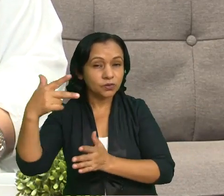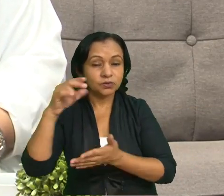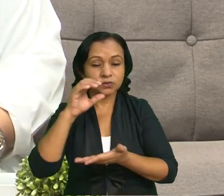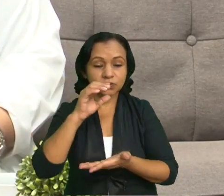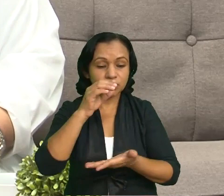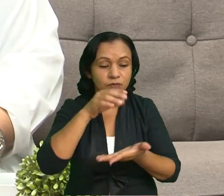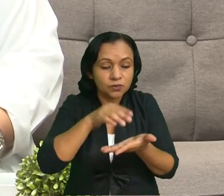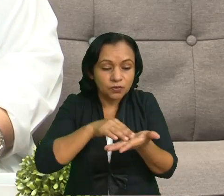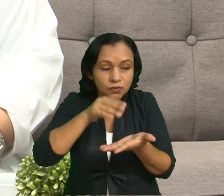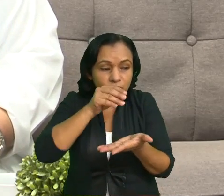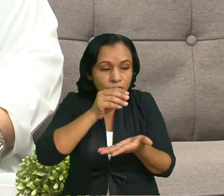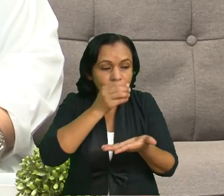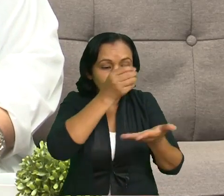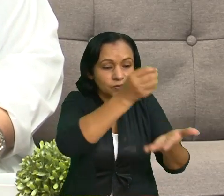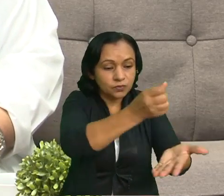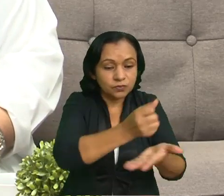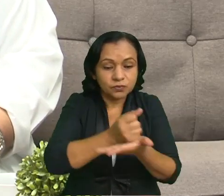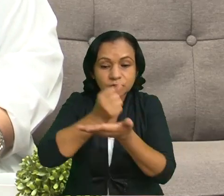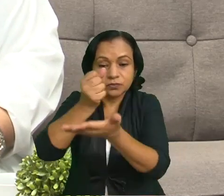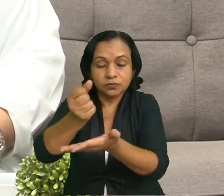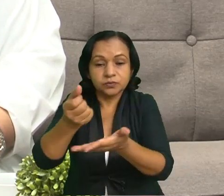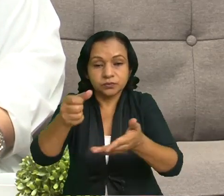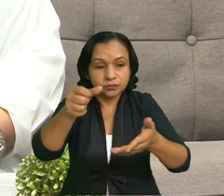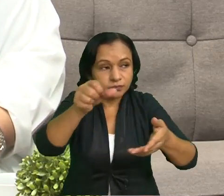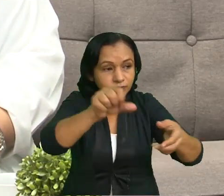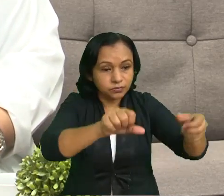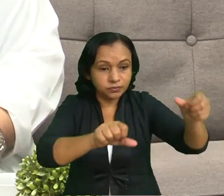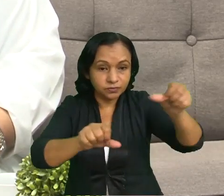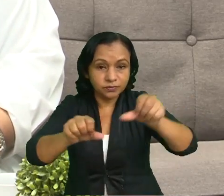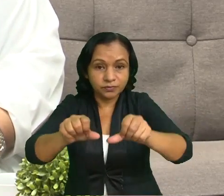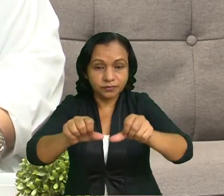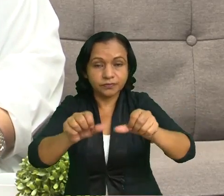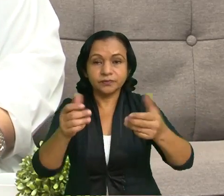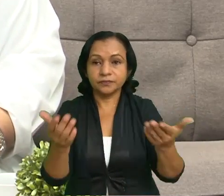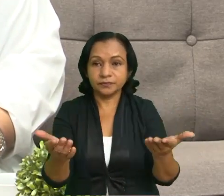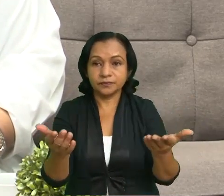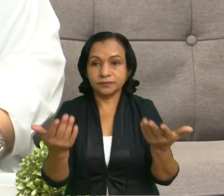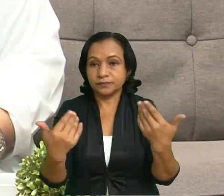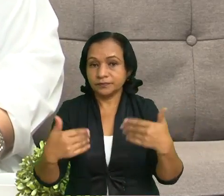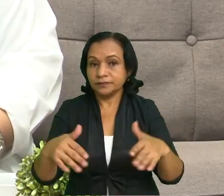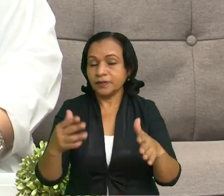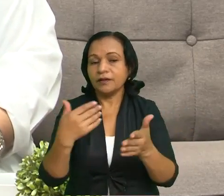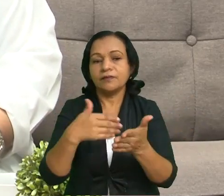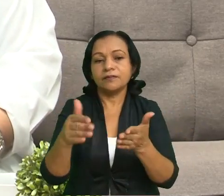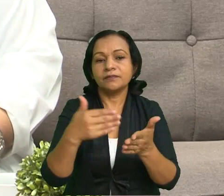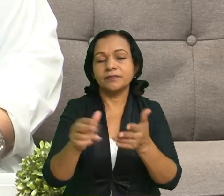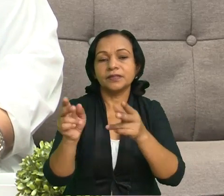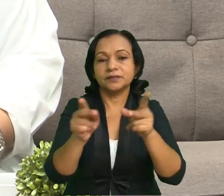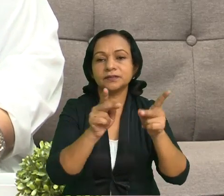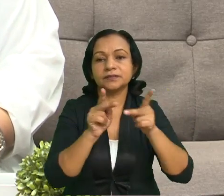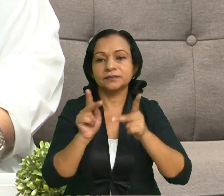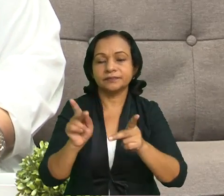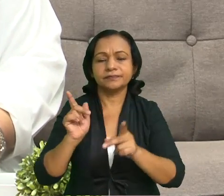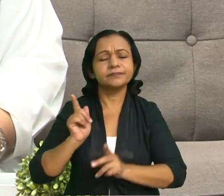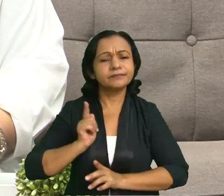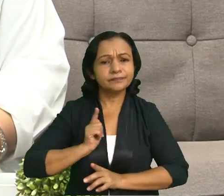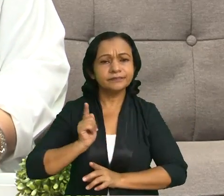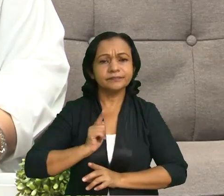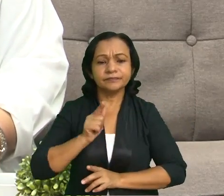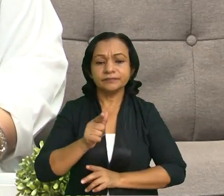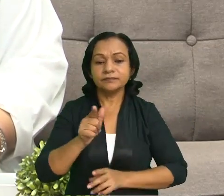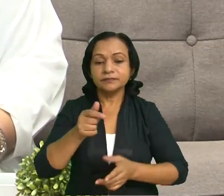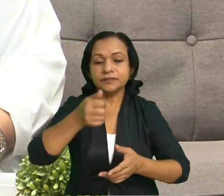granulado que se pasó por un procesamiento ya se entrega de forma más accesible a la población para garantizar el